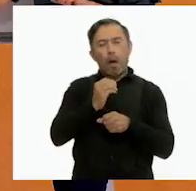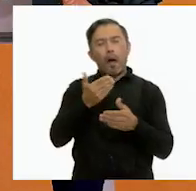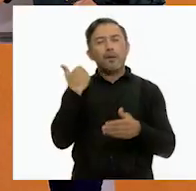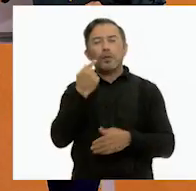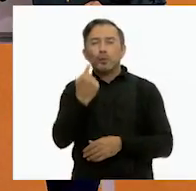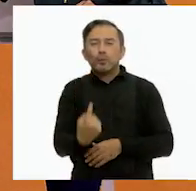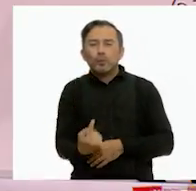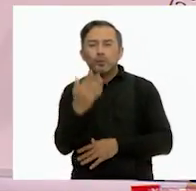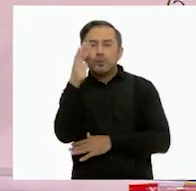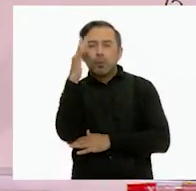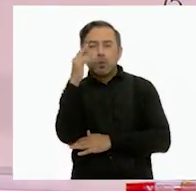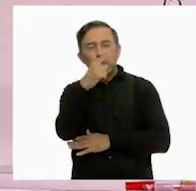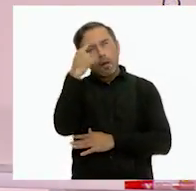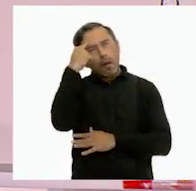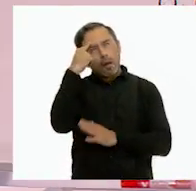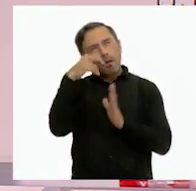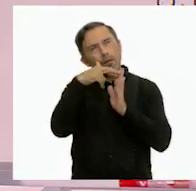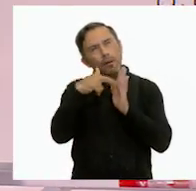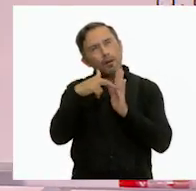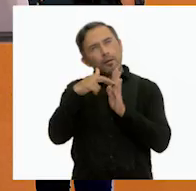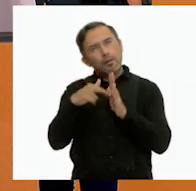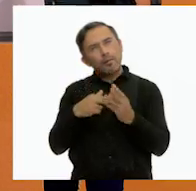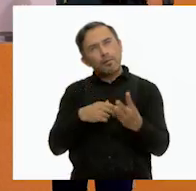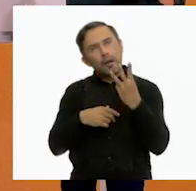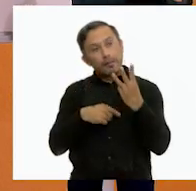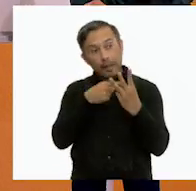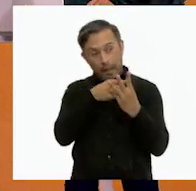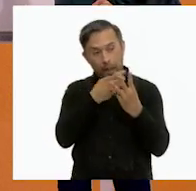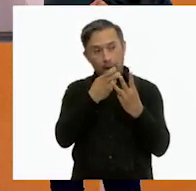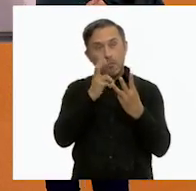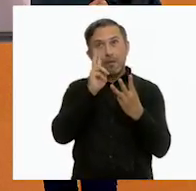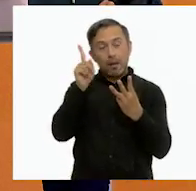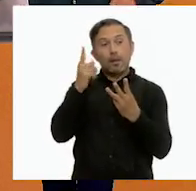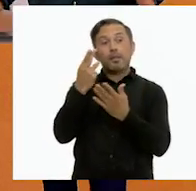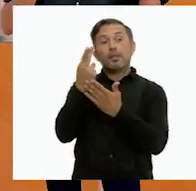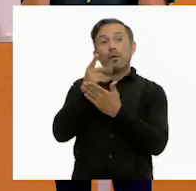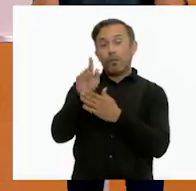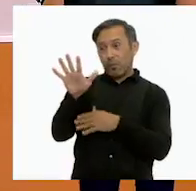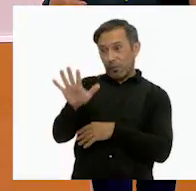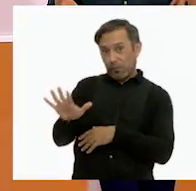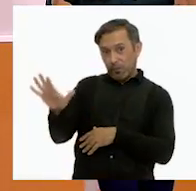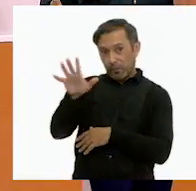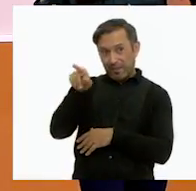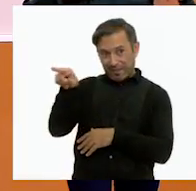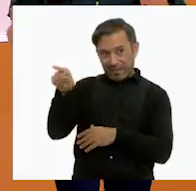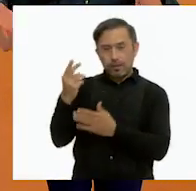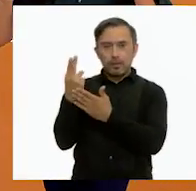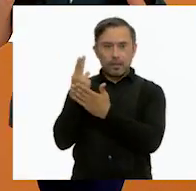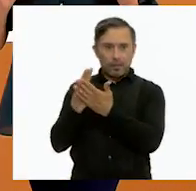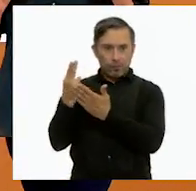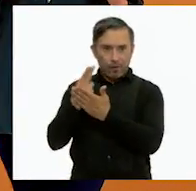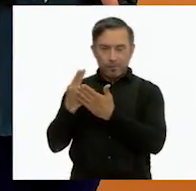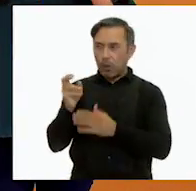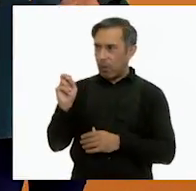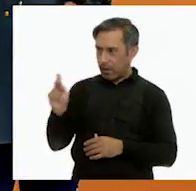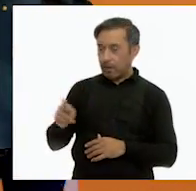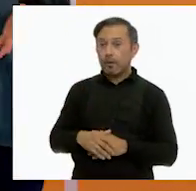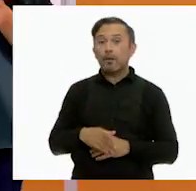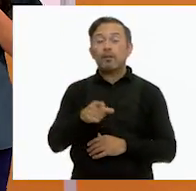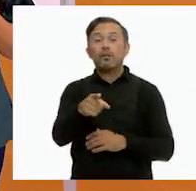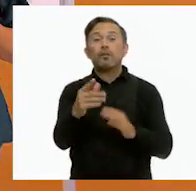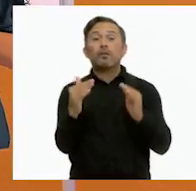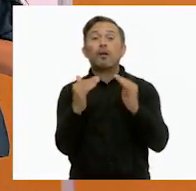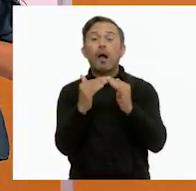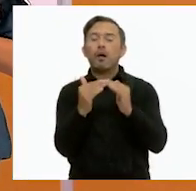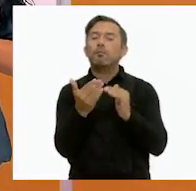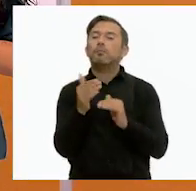quieras, pero 3. Y las vas a dibujar en este espacio. Ok. Allá en casita, te pido por favor